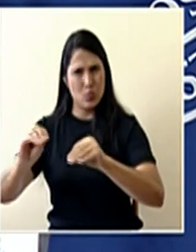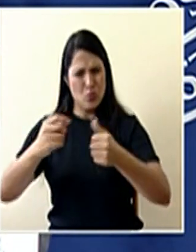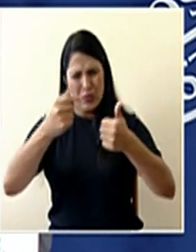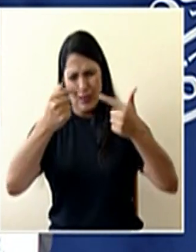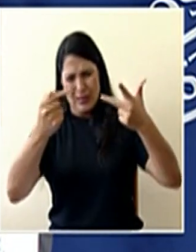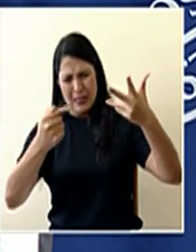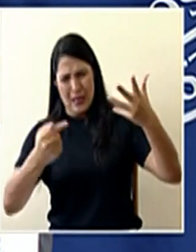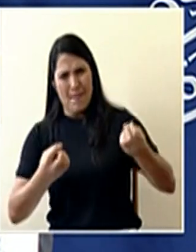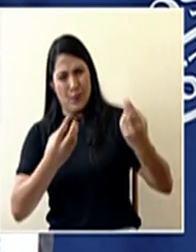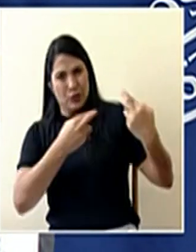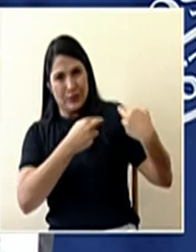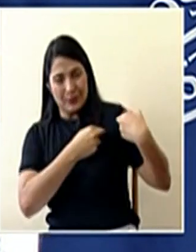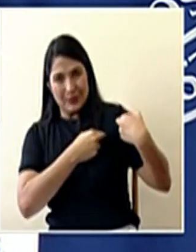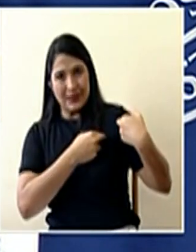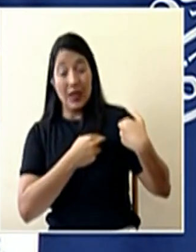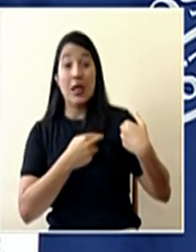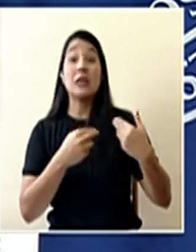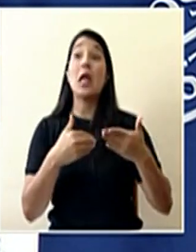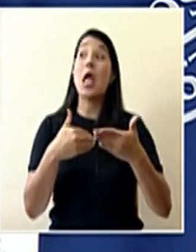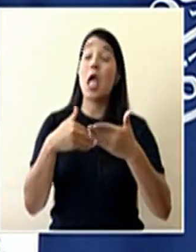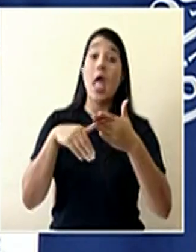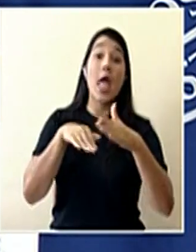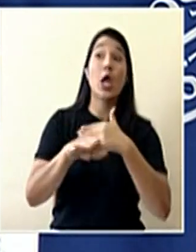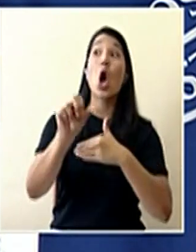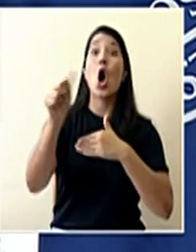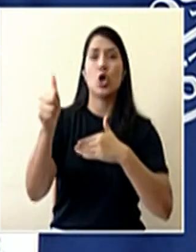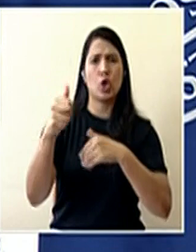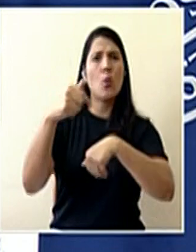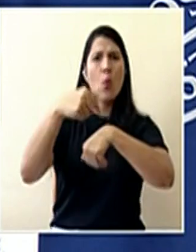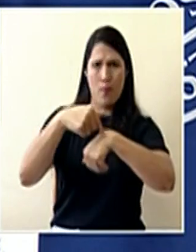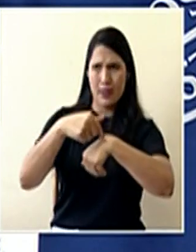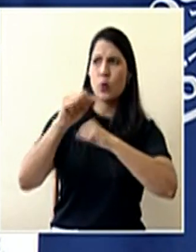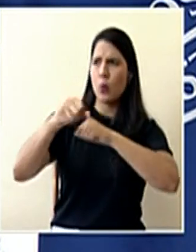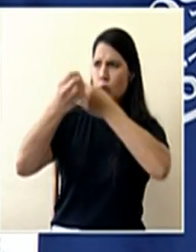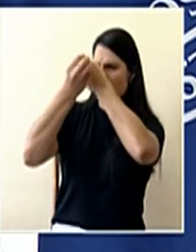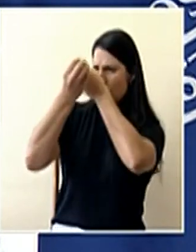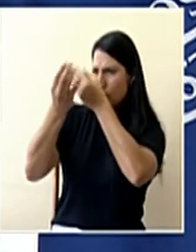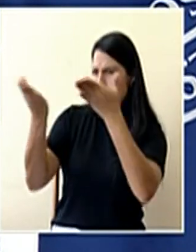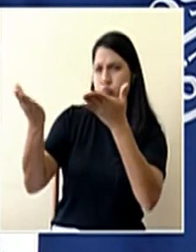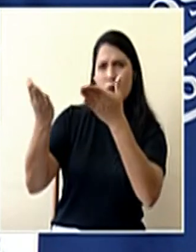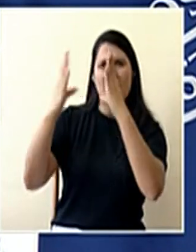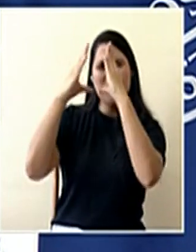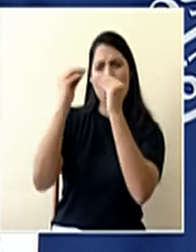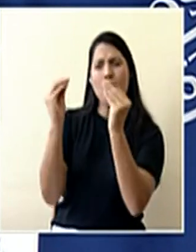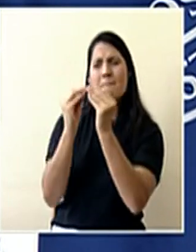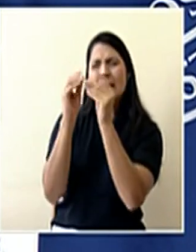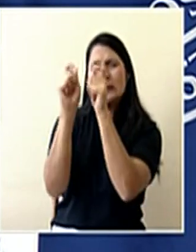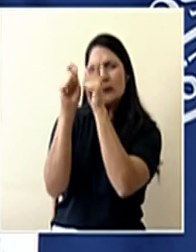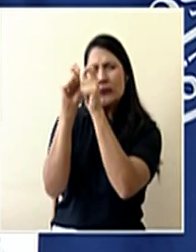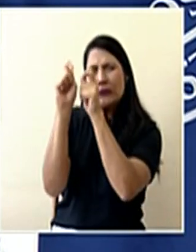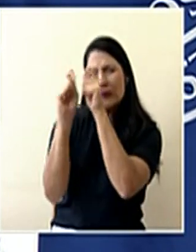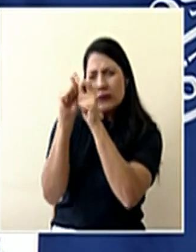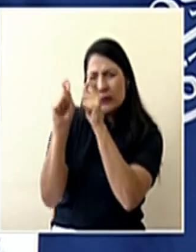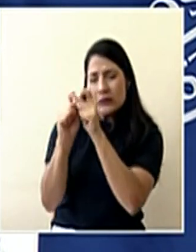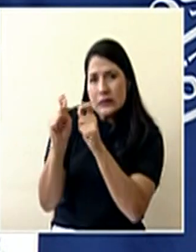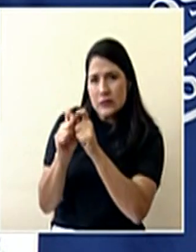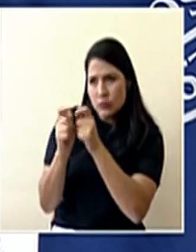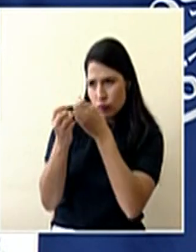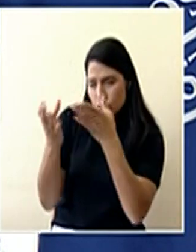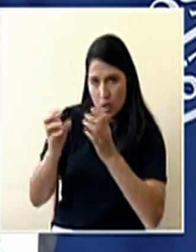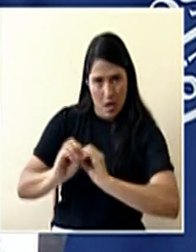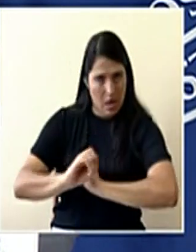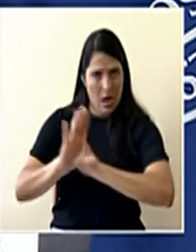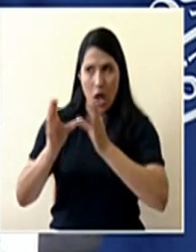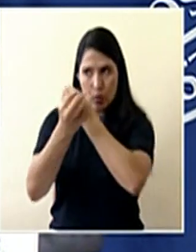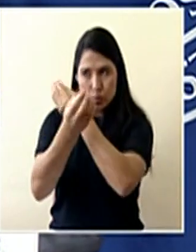habrá un momento para agarrar esta información y hacer un desglose con todo el detalle que ustedes quieran, y claro que lo vamos a poner a